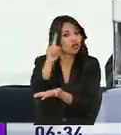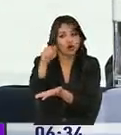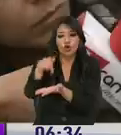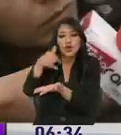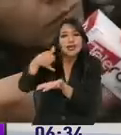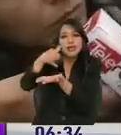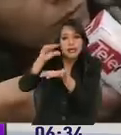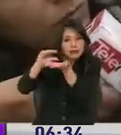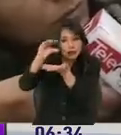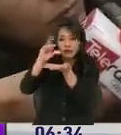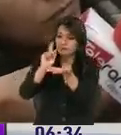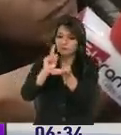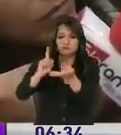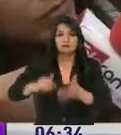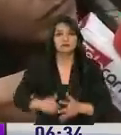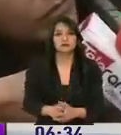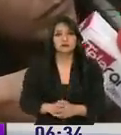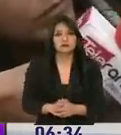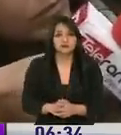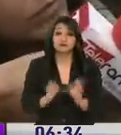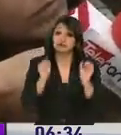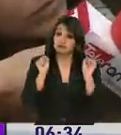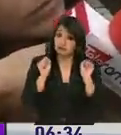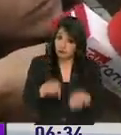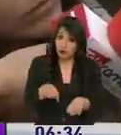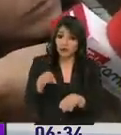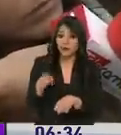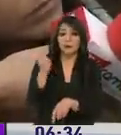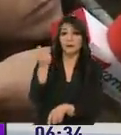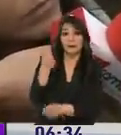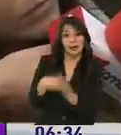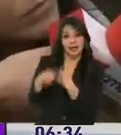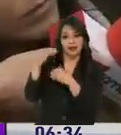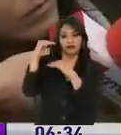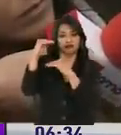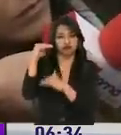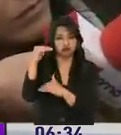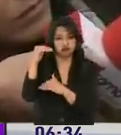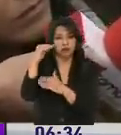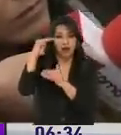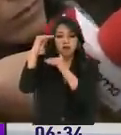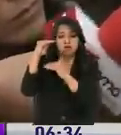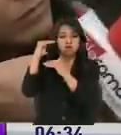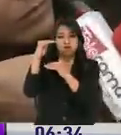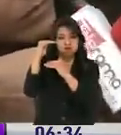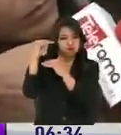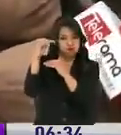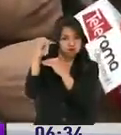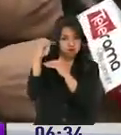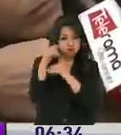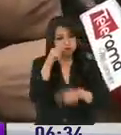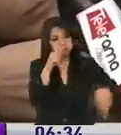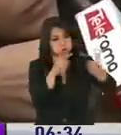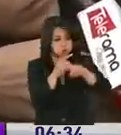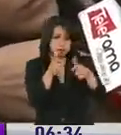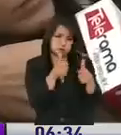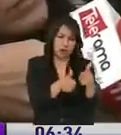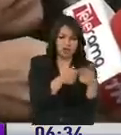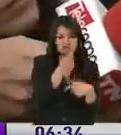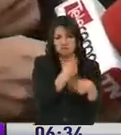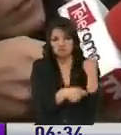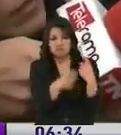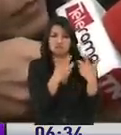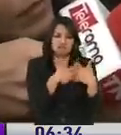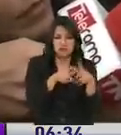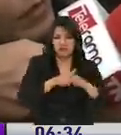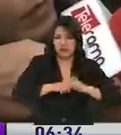líquido. Así que se puede movilizar el suero líquido que tengan aquellas plantas que tengan buenas prácticas de manufactura, que a su